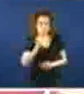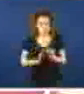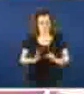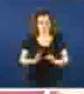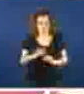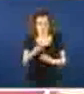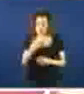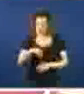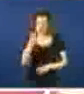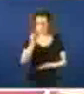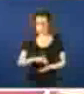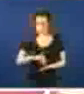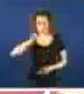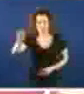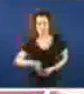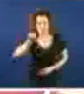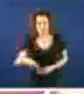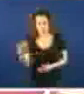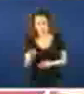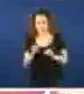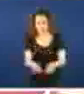chamadas orden, fago a favor de abandonar o pleno.